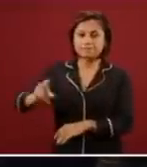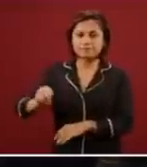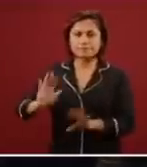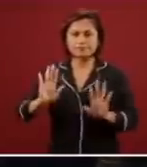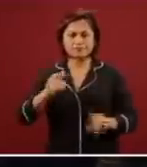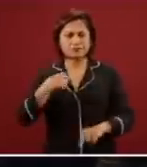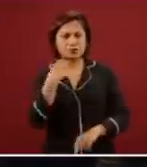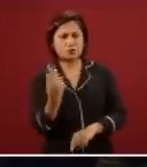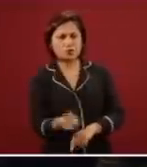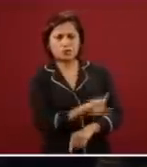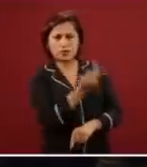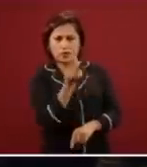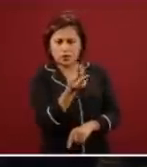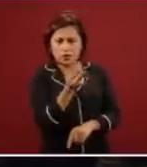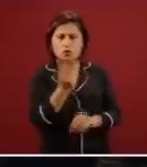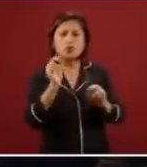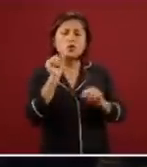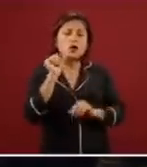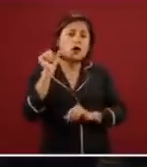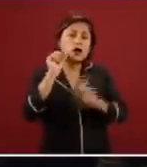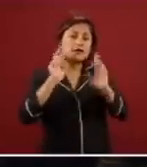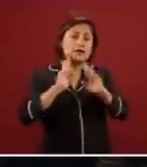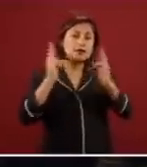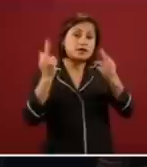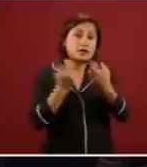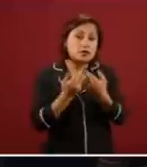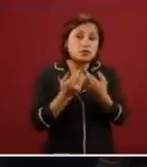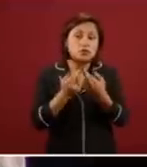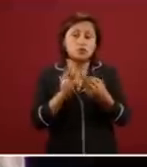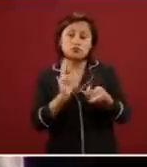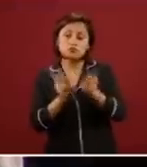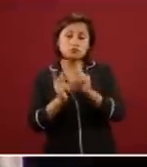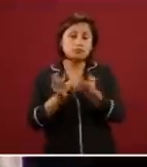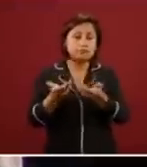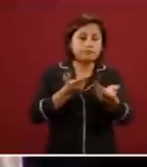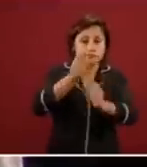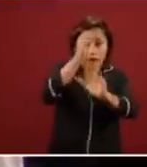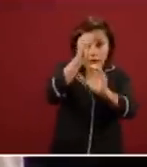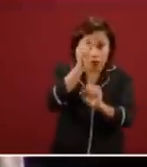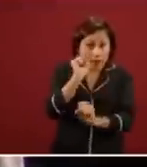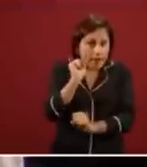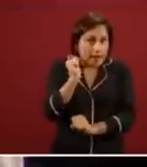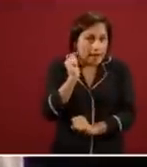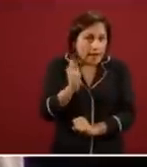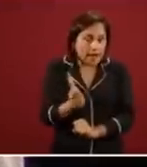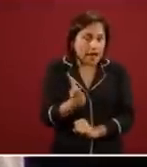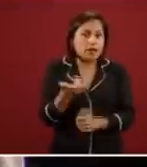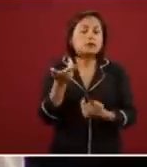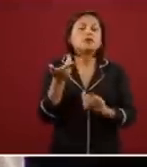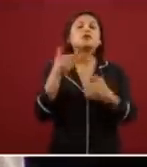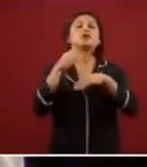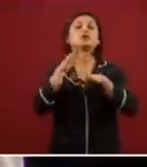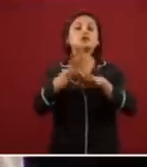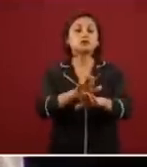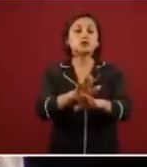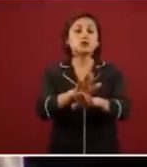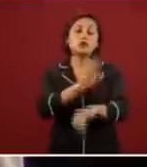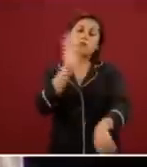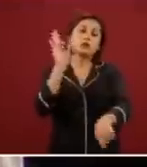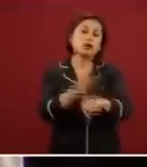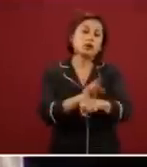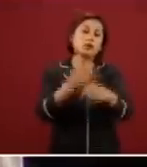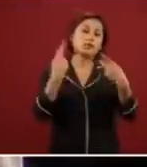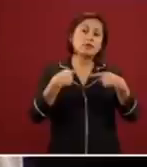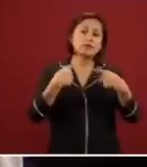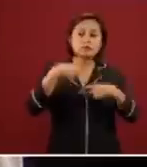de ayer llegó algún tipo de previo acuerdo, de plática, principalmente para no perjudicar la salud de los mexicanos, la salud